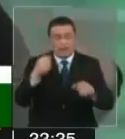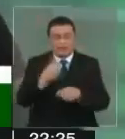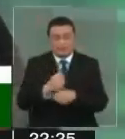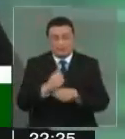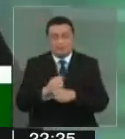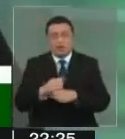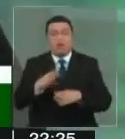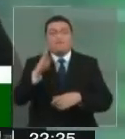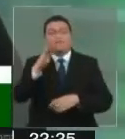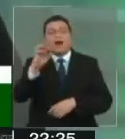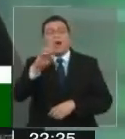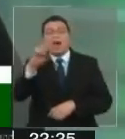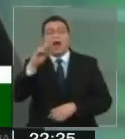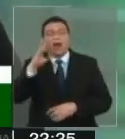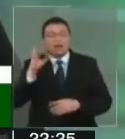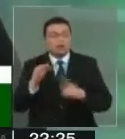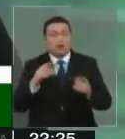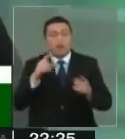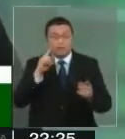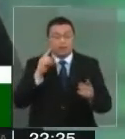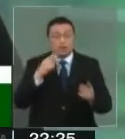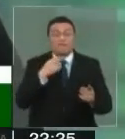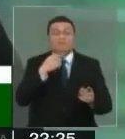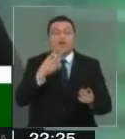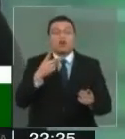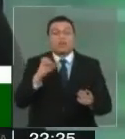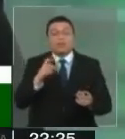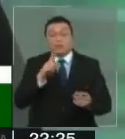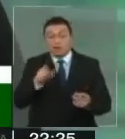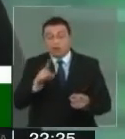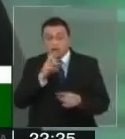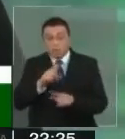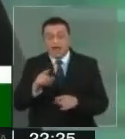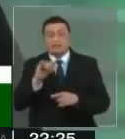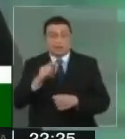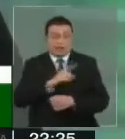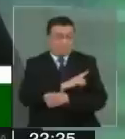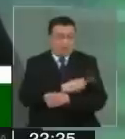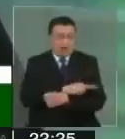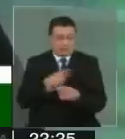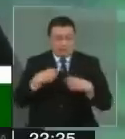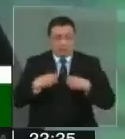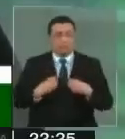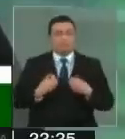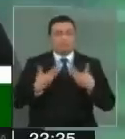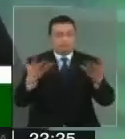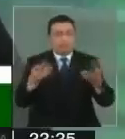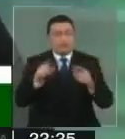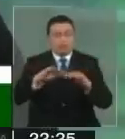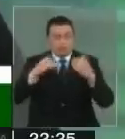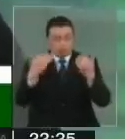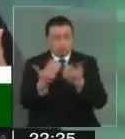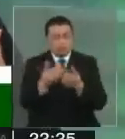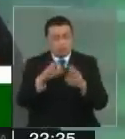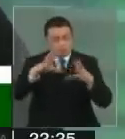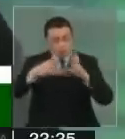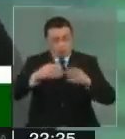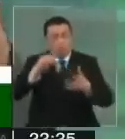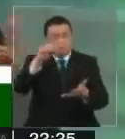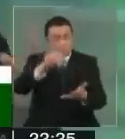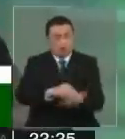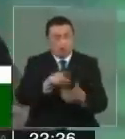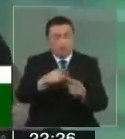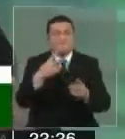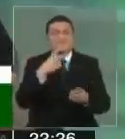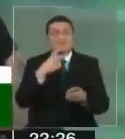en barrios, en fin, pero es la voz de Tomás, es la energía de Tomás, es lo que él quiere poner en el mundo, que tiene que ver con